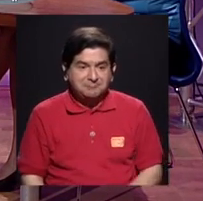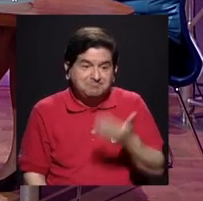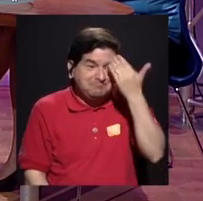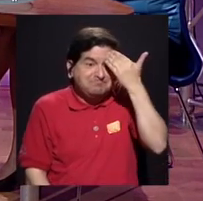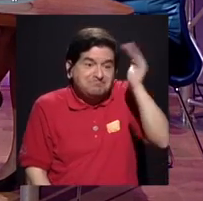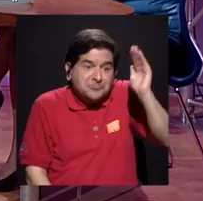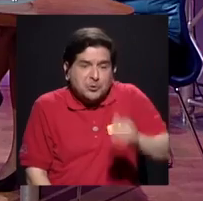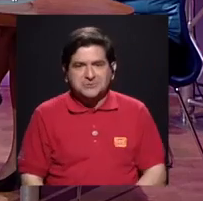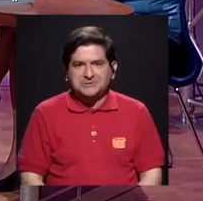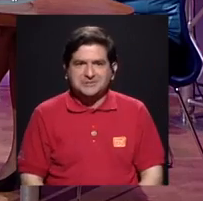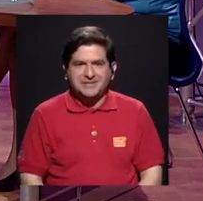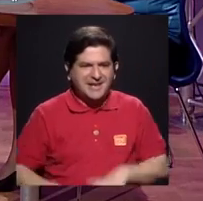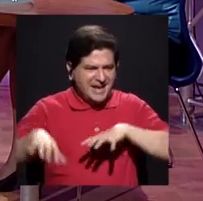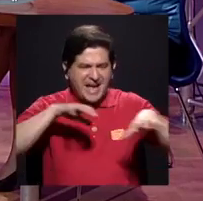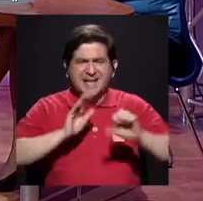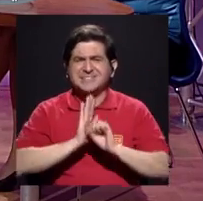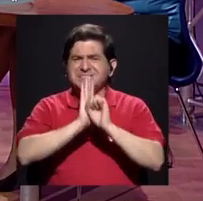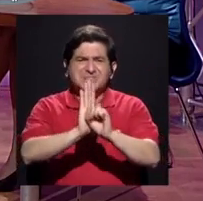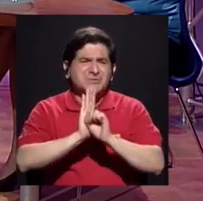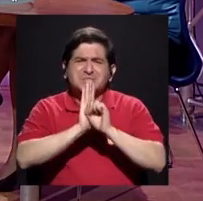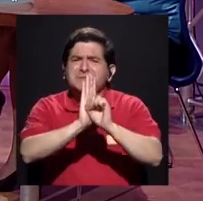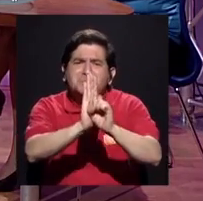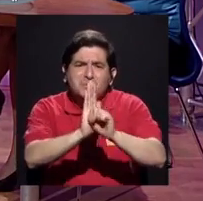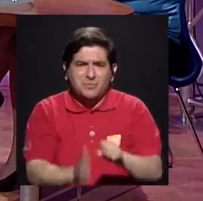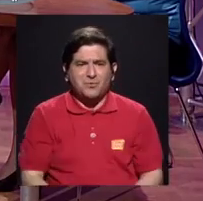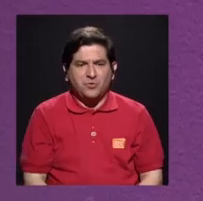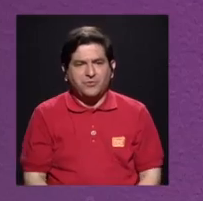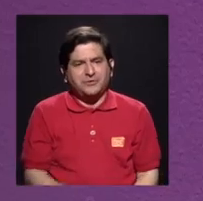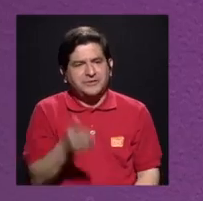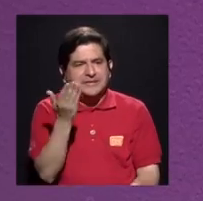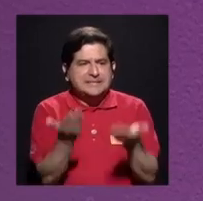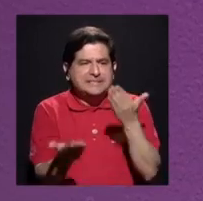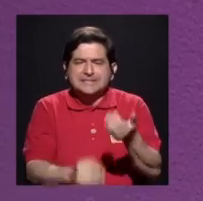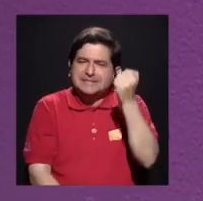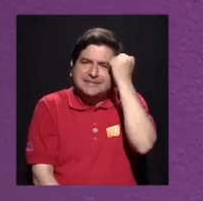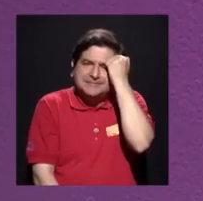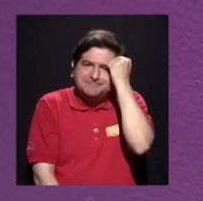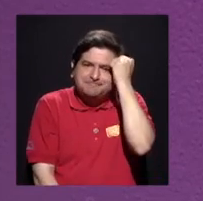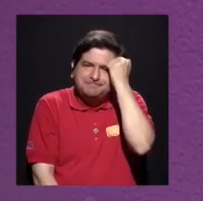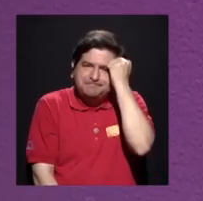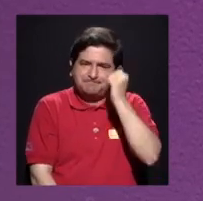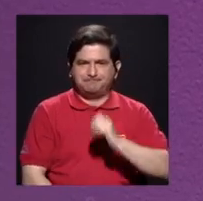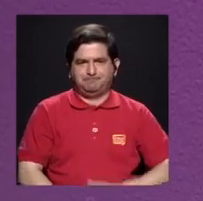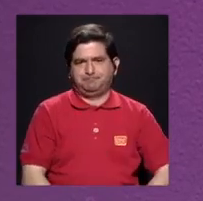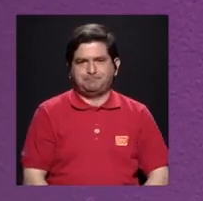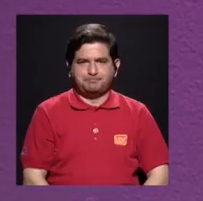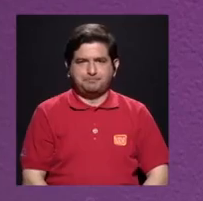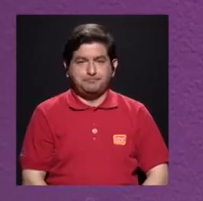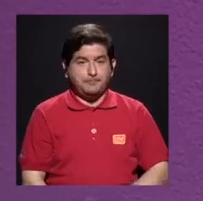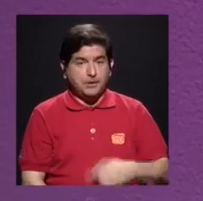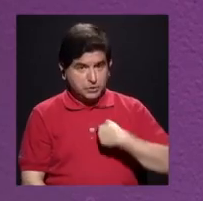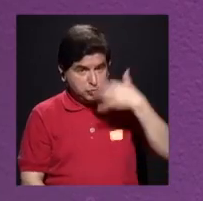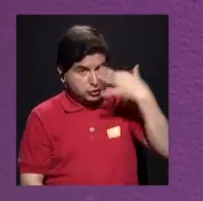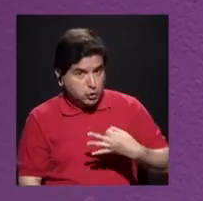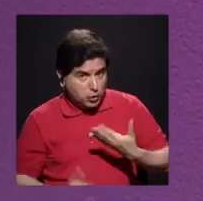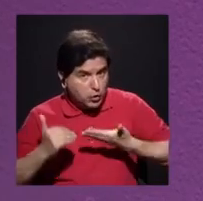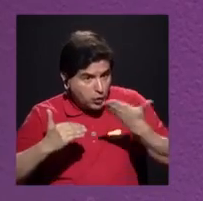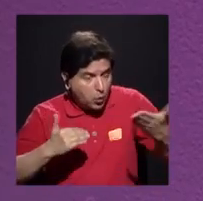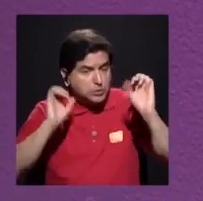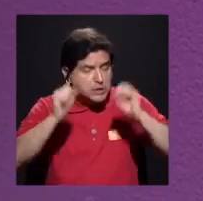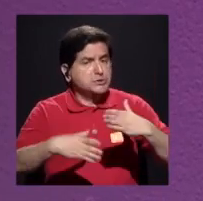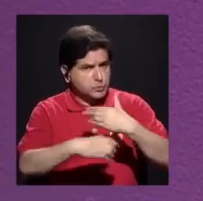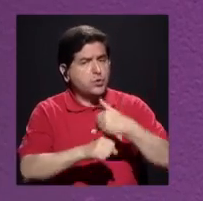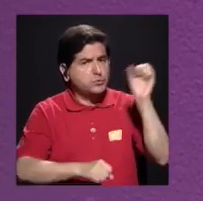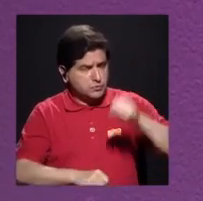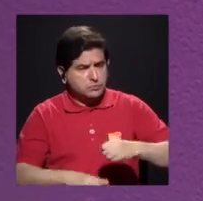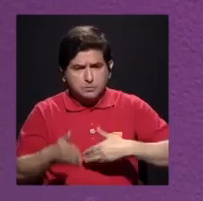si son altos como simbólicos y un poco un poco absurdo verdad entonces sí o sea yo creo que hay muchas cosas que se pueden hacer